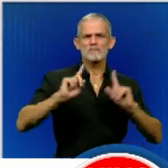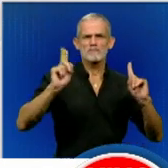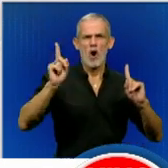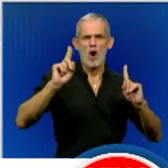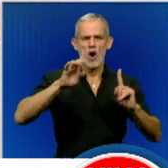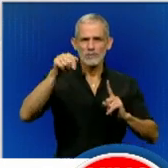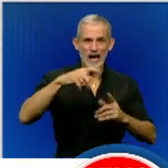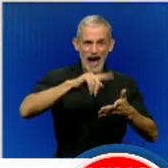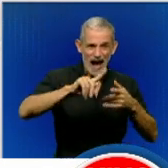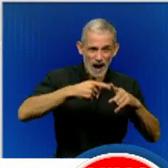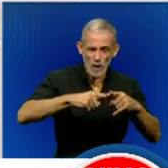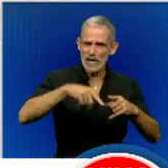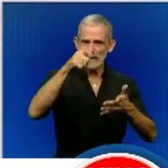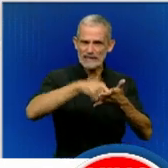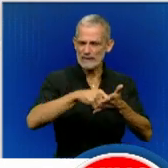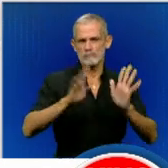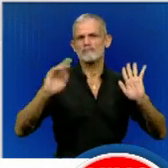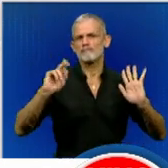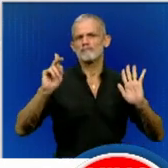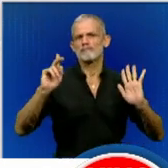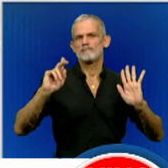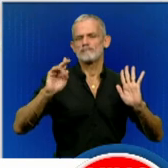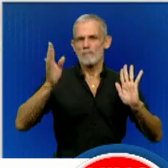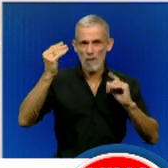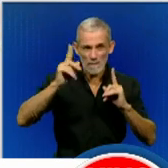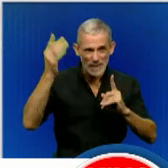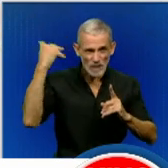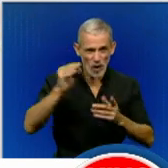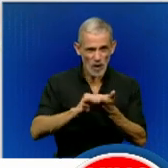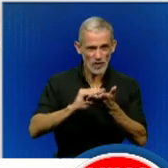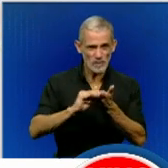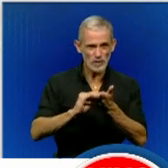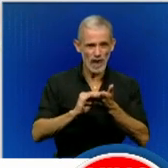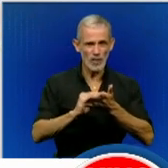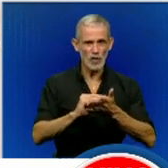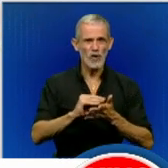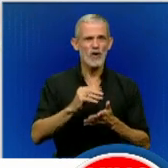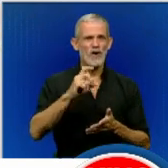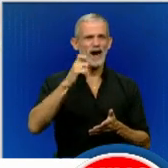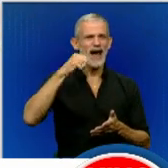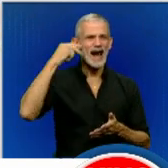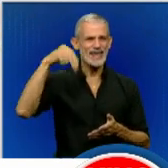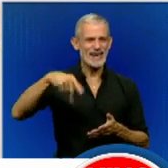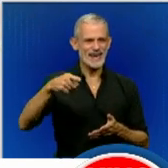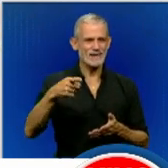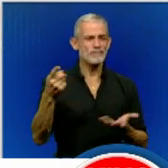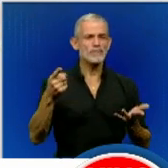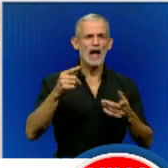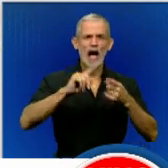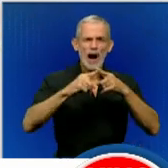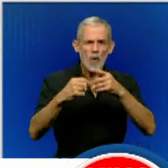este consenso porque como bien lo exponía karim el consenso